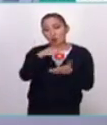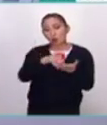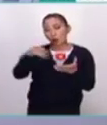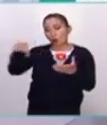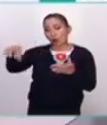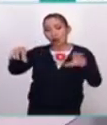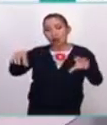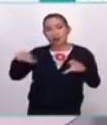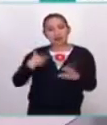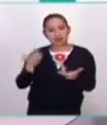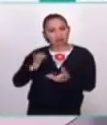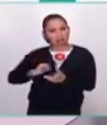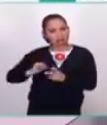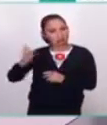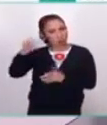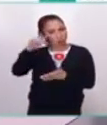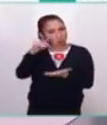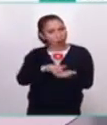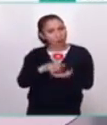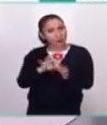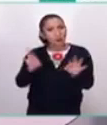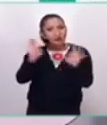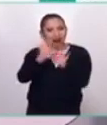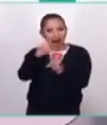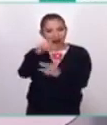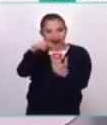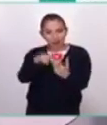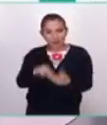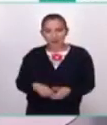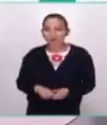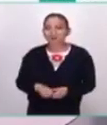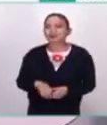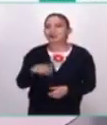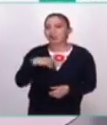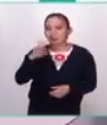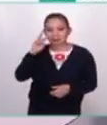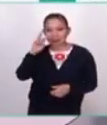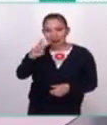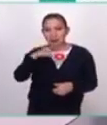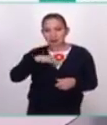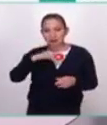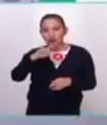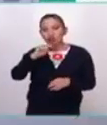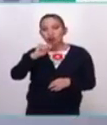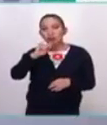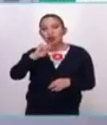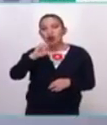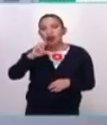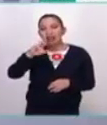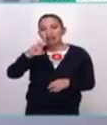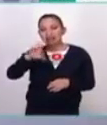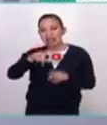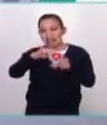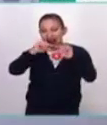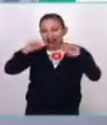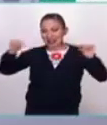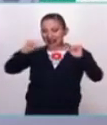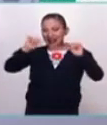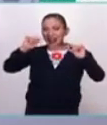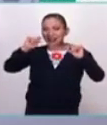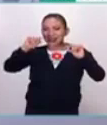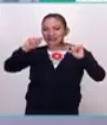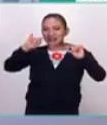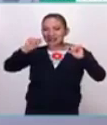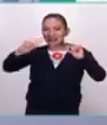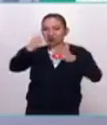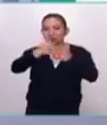emplazamientos arqueológicos tan importantes en esta región. Estamos viendo ahí el Trópico de Cáncer, justamente sobre Altavista, la